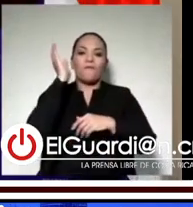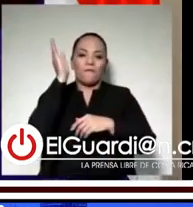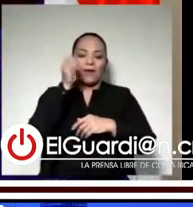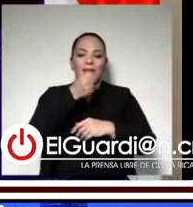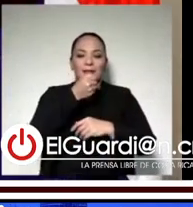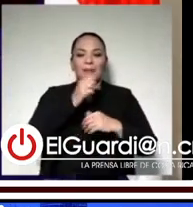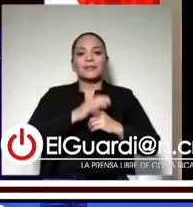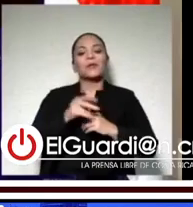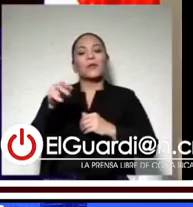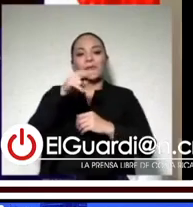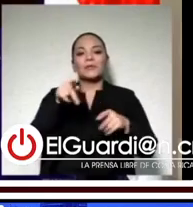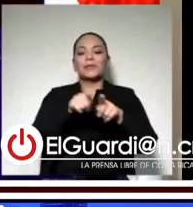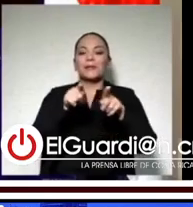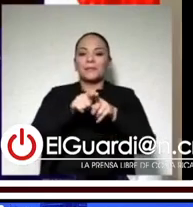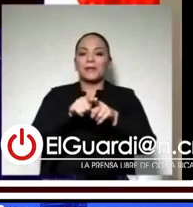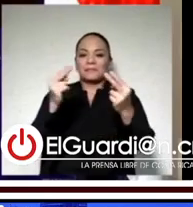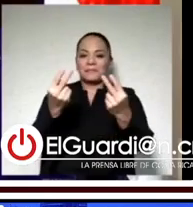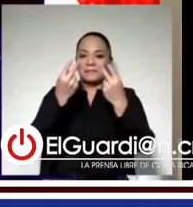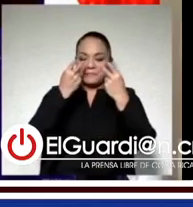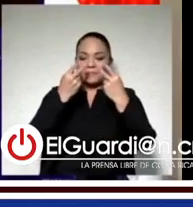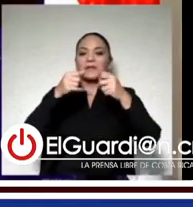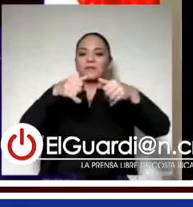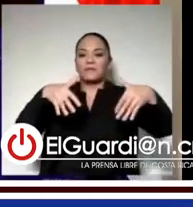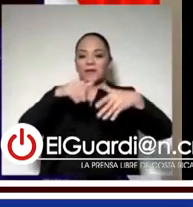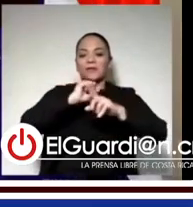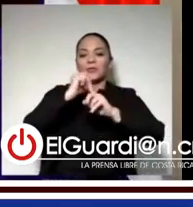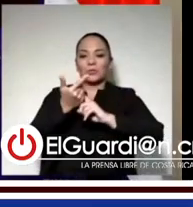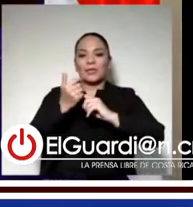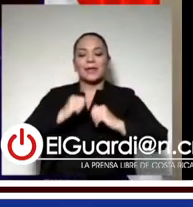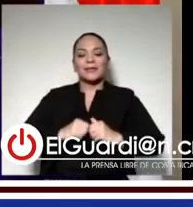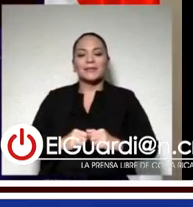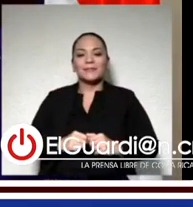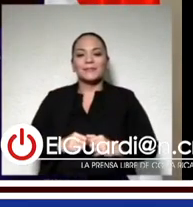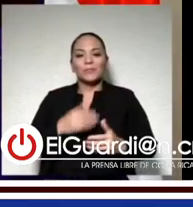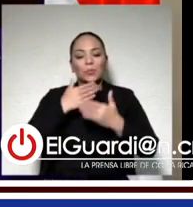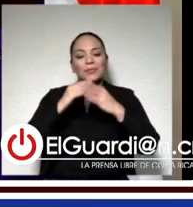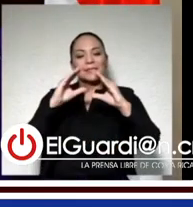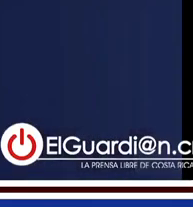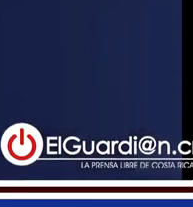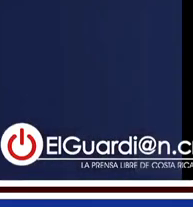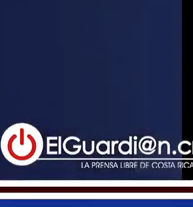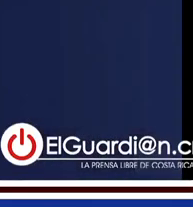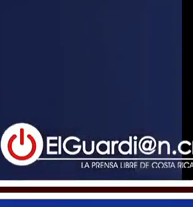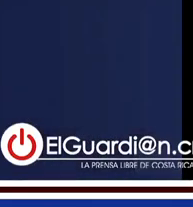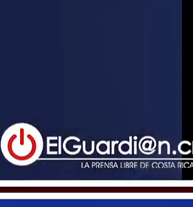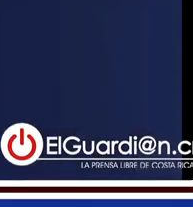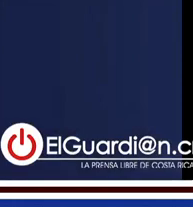prensa, a los colegas y también los que nos siguieron a través de nuestras redes sociales. Buenas tardes.